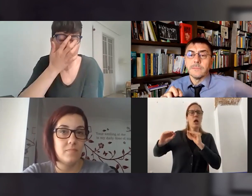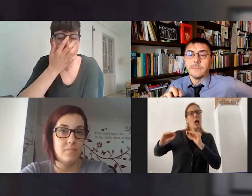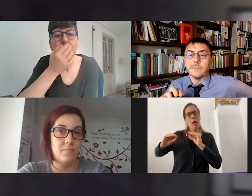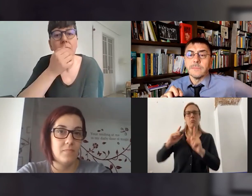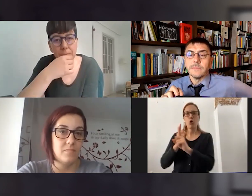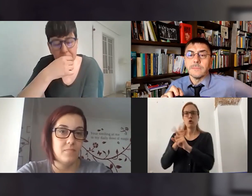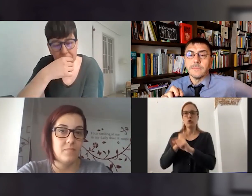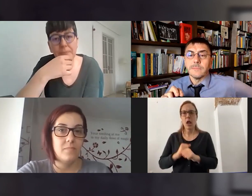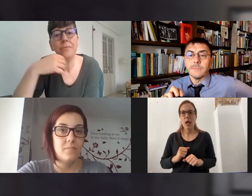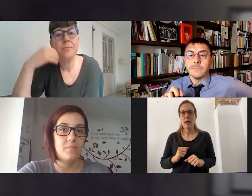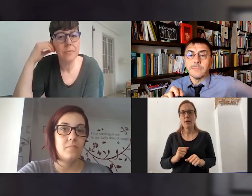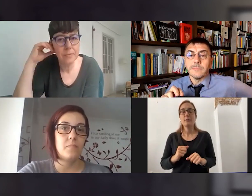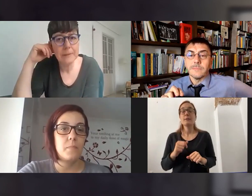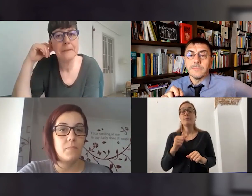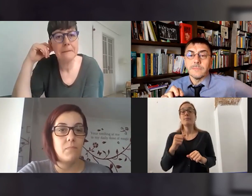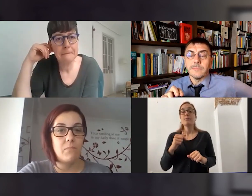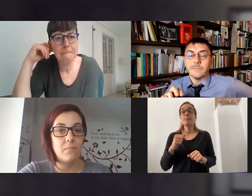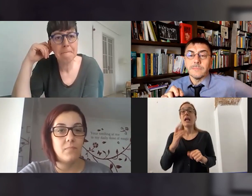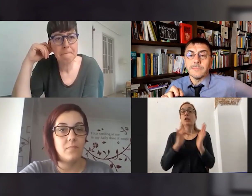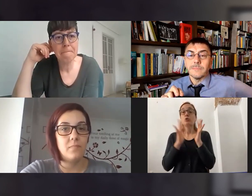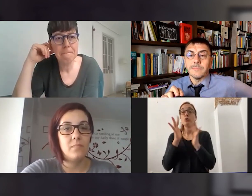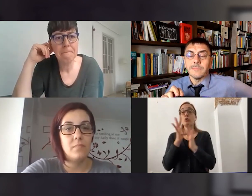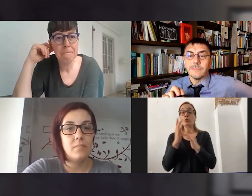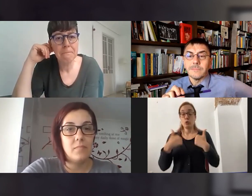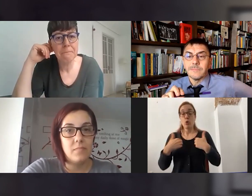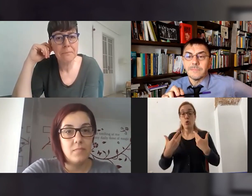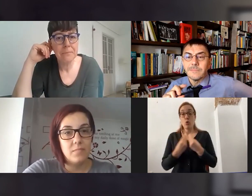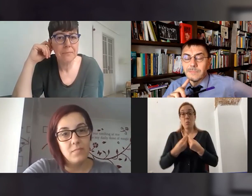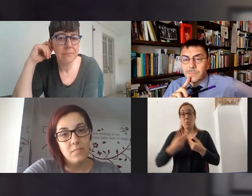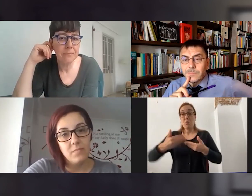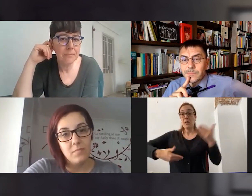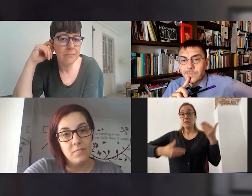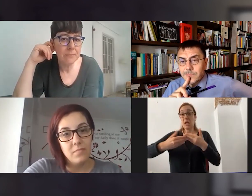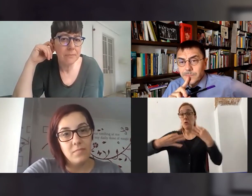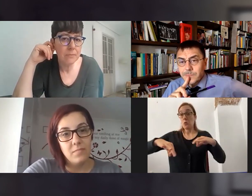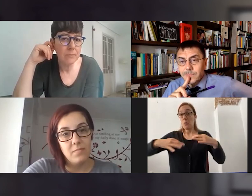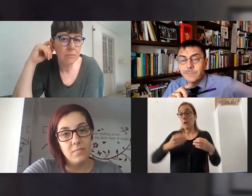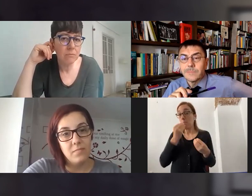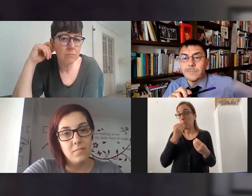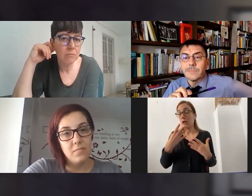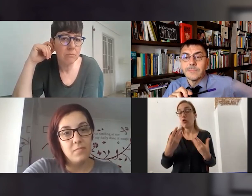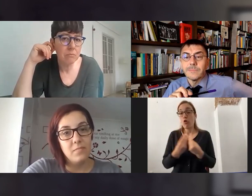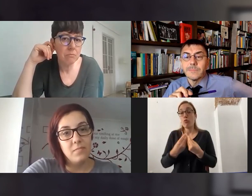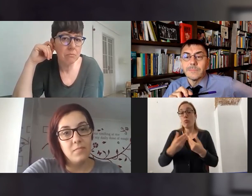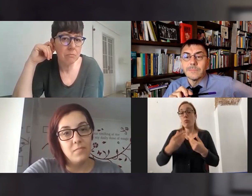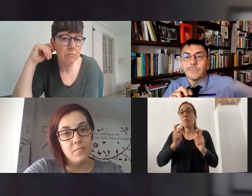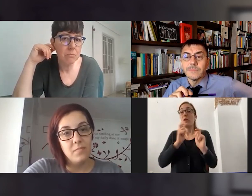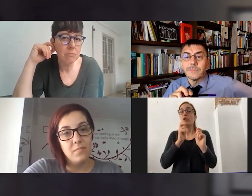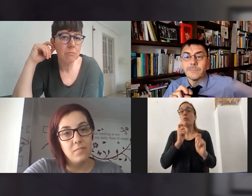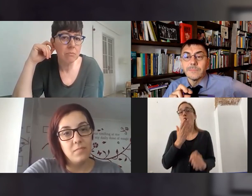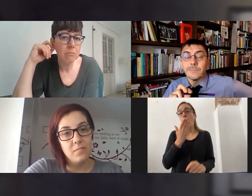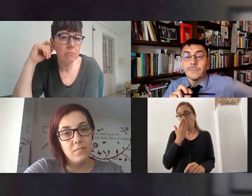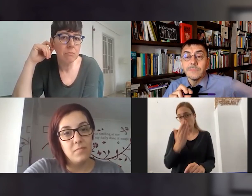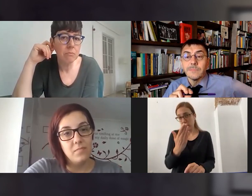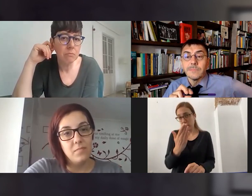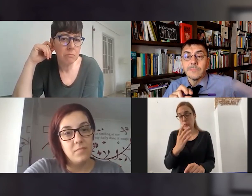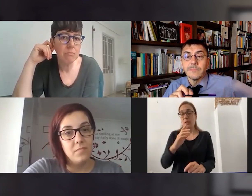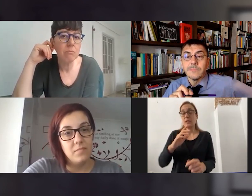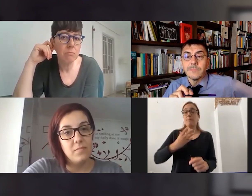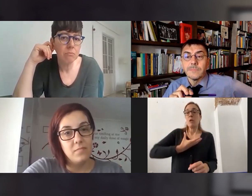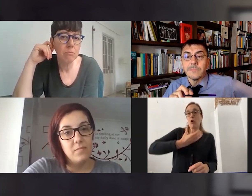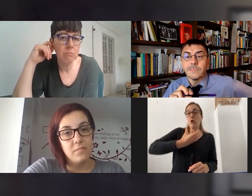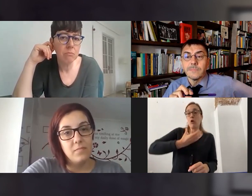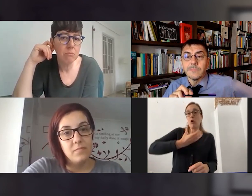Pues yo con la prensa normal aquí, la verdad que bien, con el periodismo honesto, por ejemplo, sobre todo con el periodismo local y comarcal, la relación